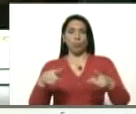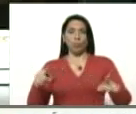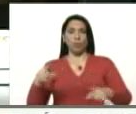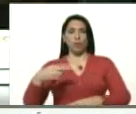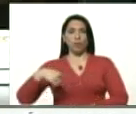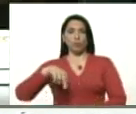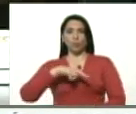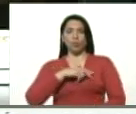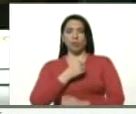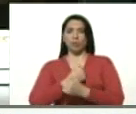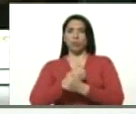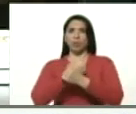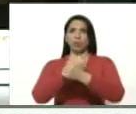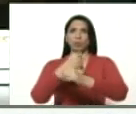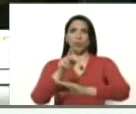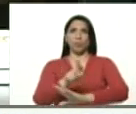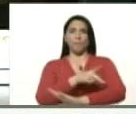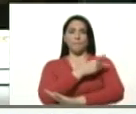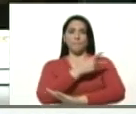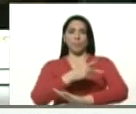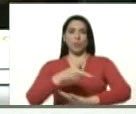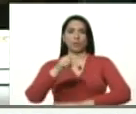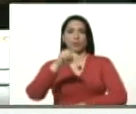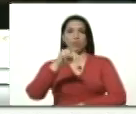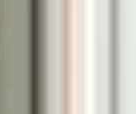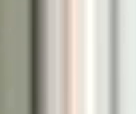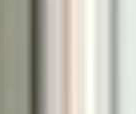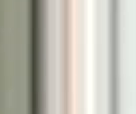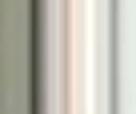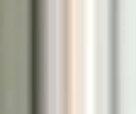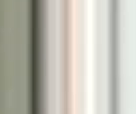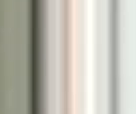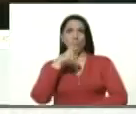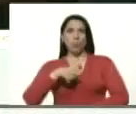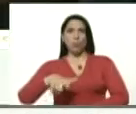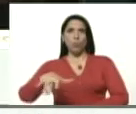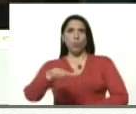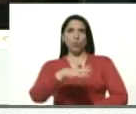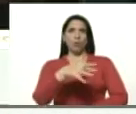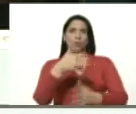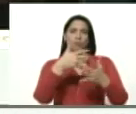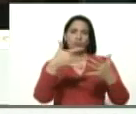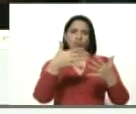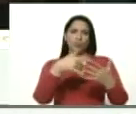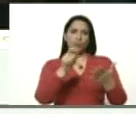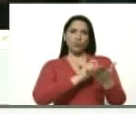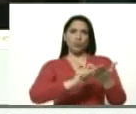nuestro querido Aquiles Nazoa, el escritor,